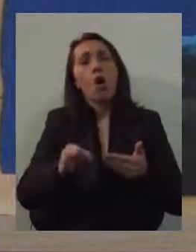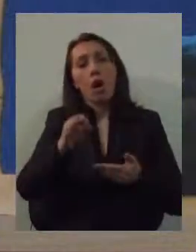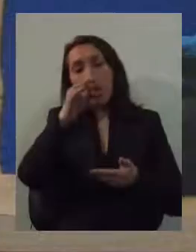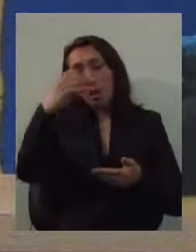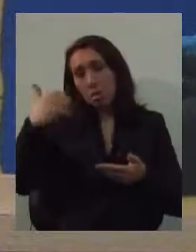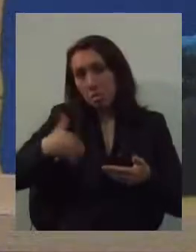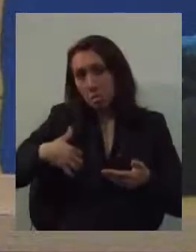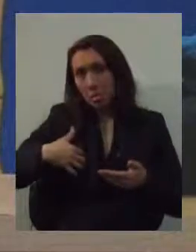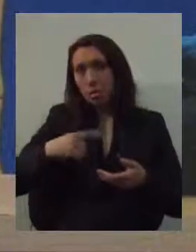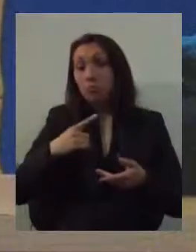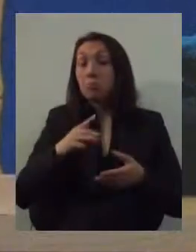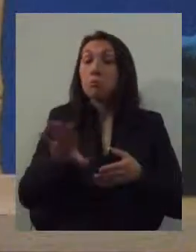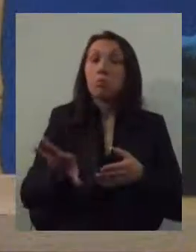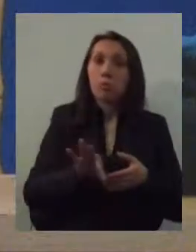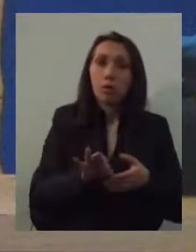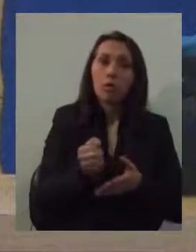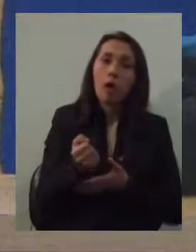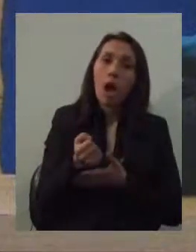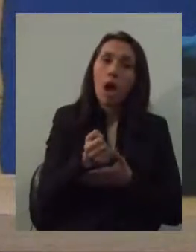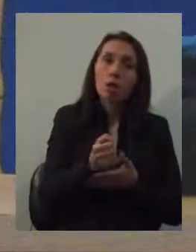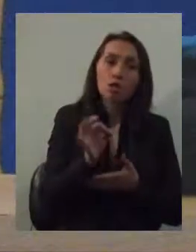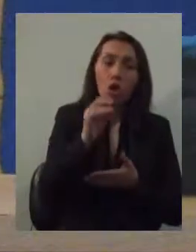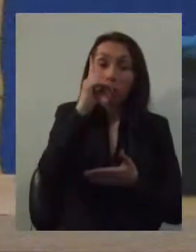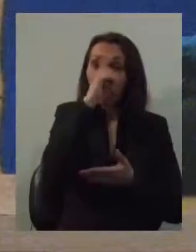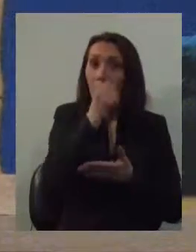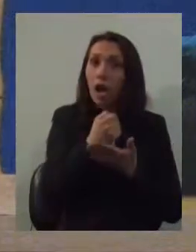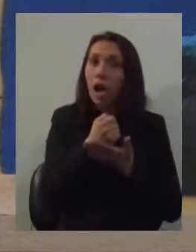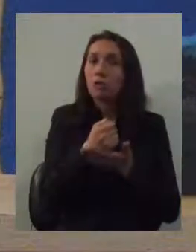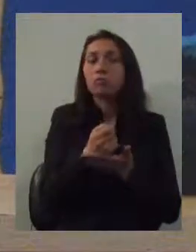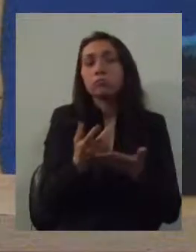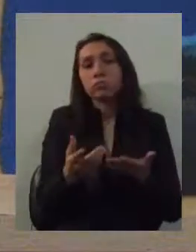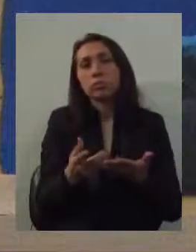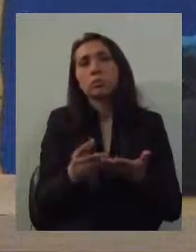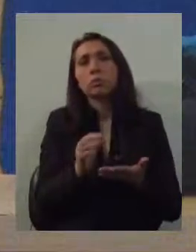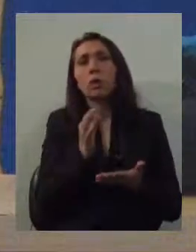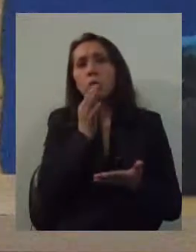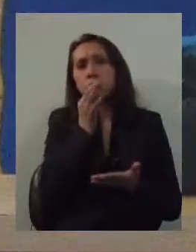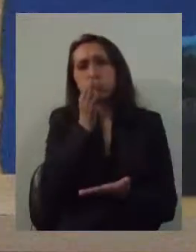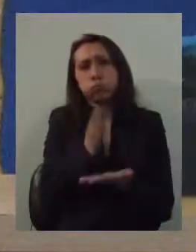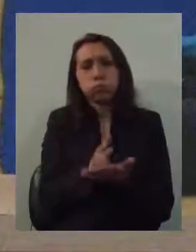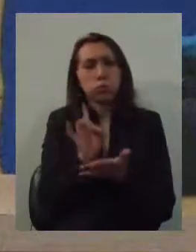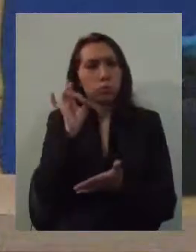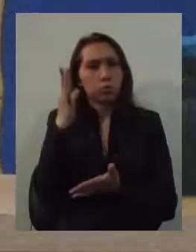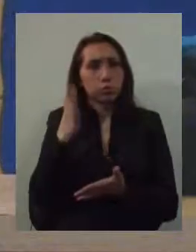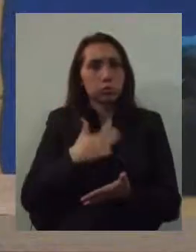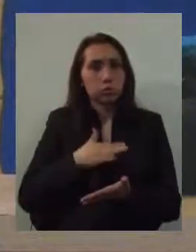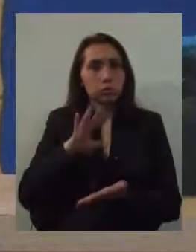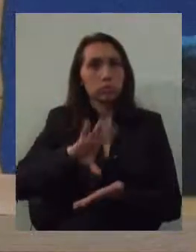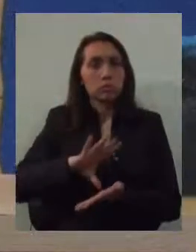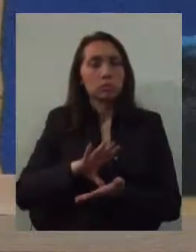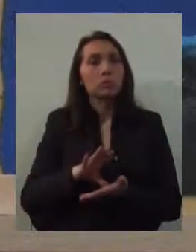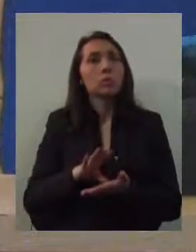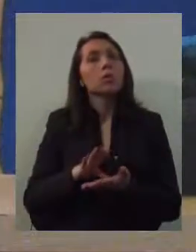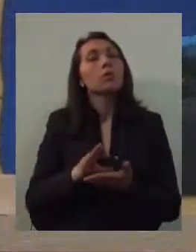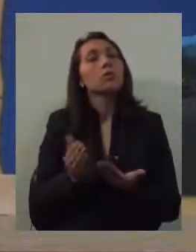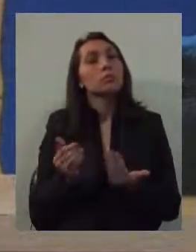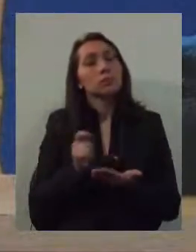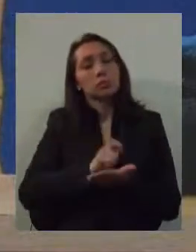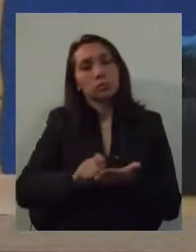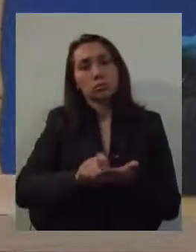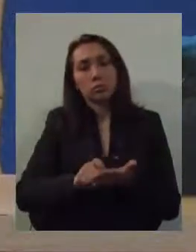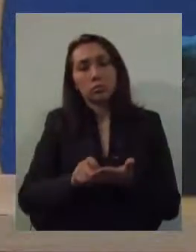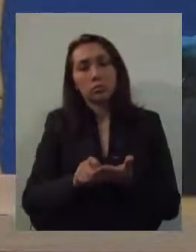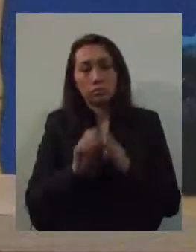menos dificulta a la cooperación, salvo los casos de jurisdicción exclusiva. Es preferible tener una redacción y un